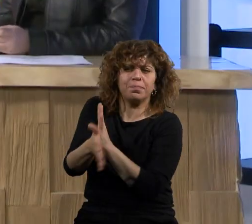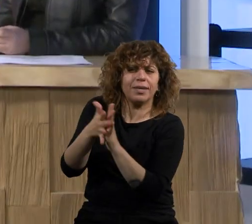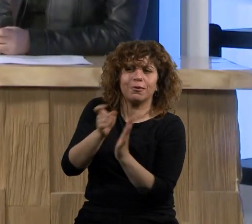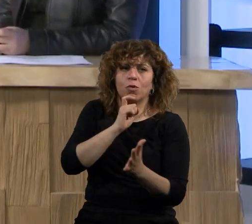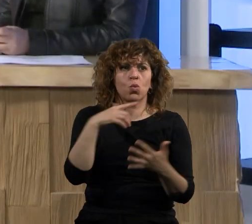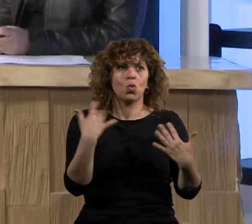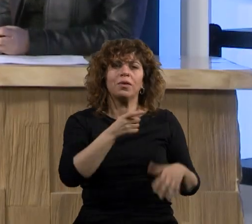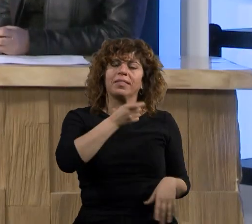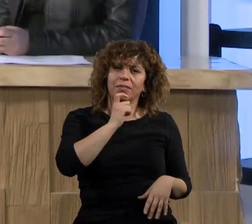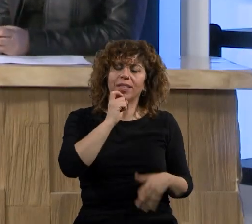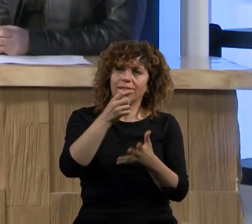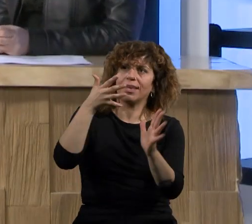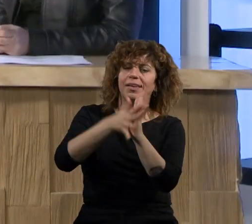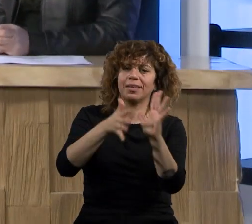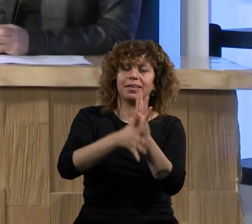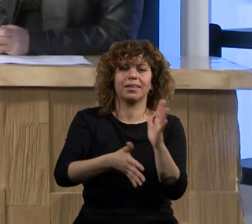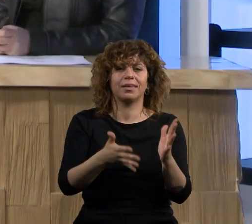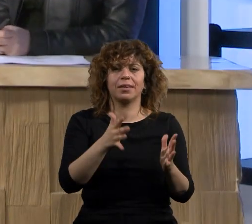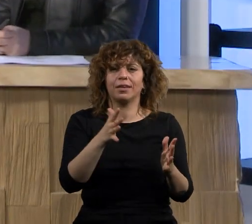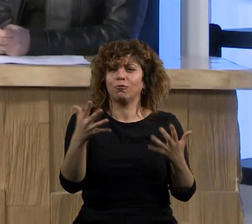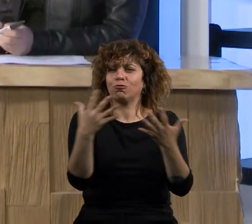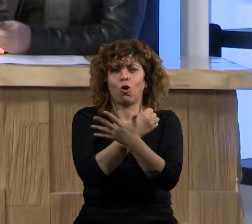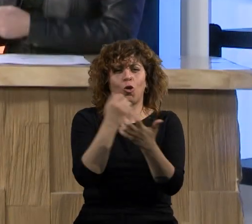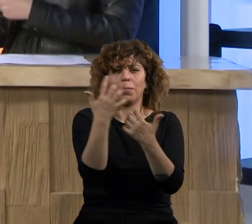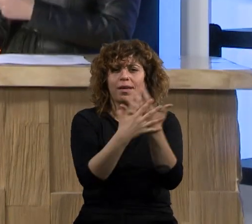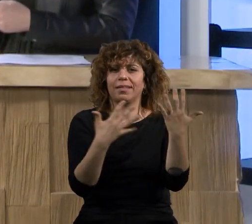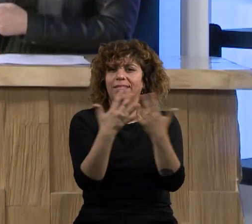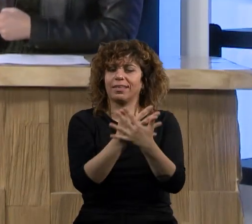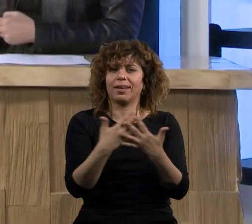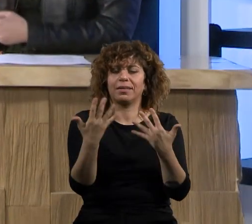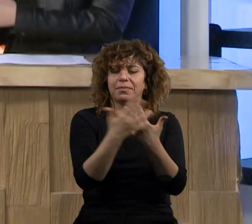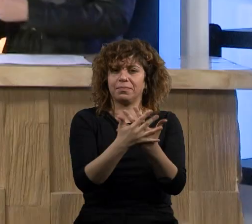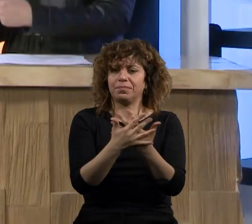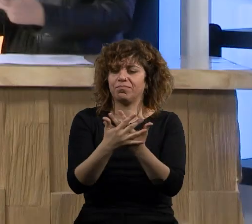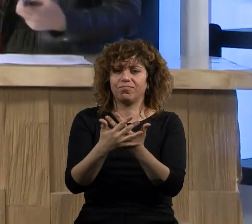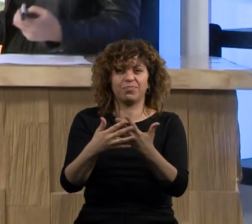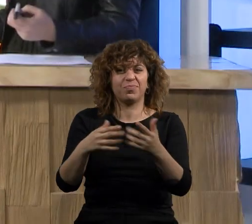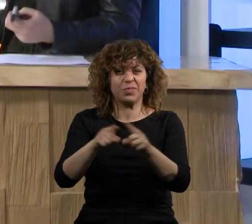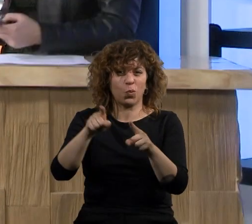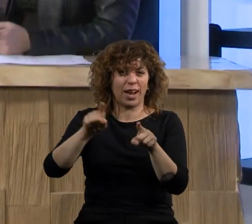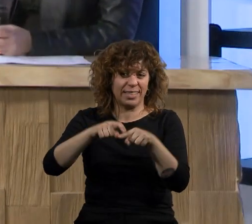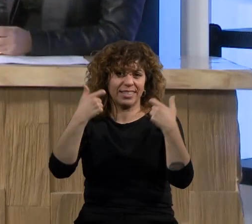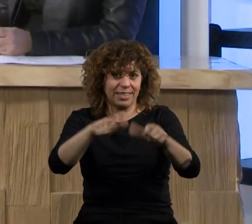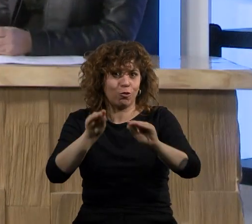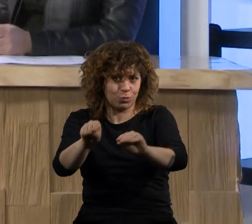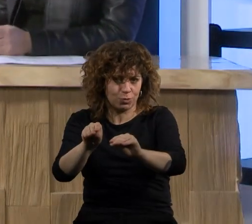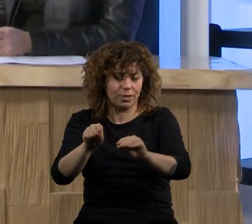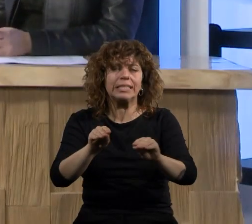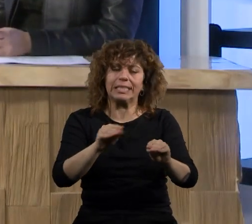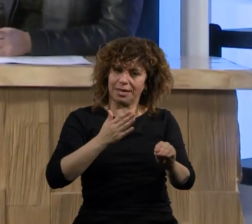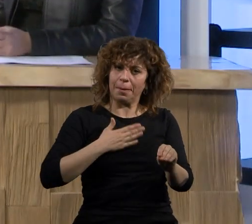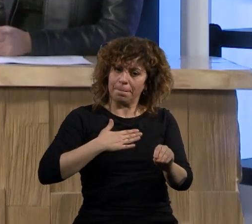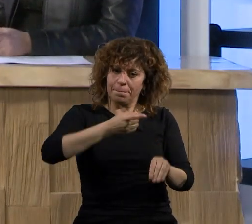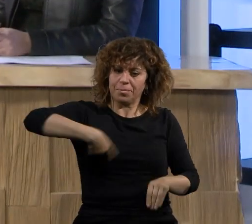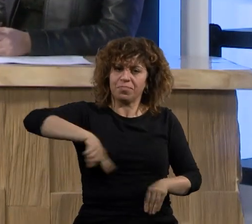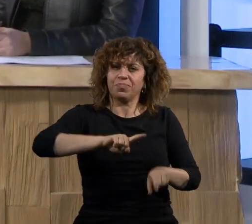difícil de Es difícil, definirlo, ¿no? sí. Hay un poco de todo, la verdad. Sigue la estela un poco de vuestro estilo, ¿no? Sí, eso es. Dentro de nuestro